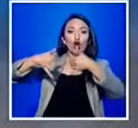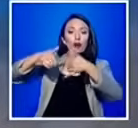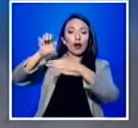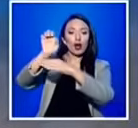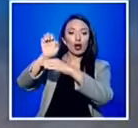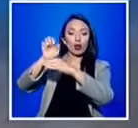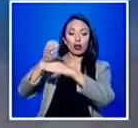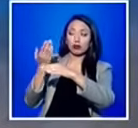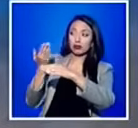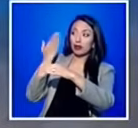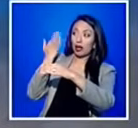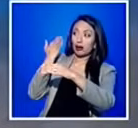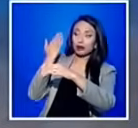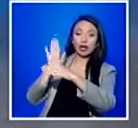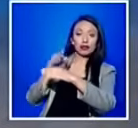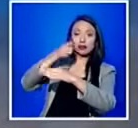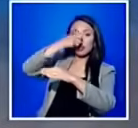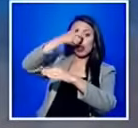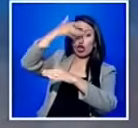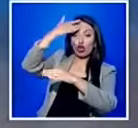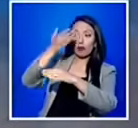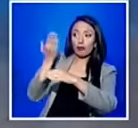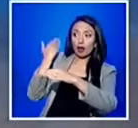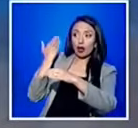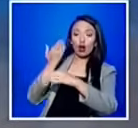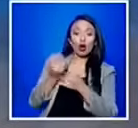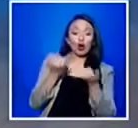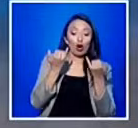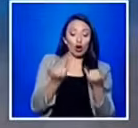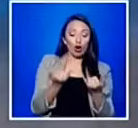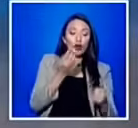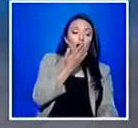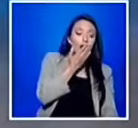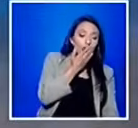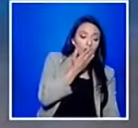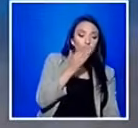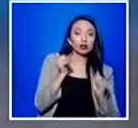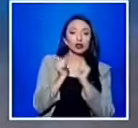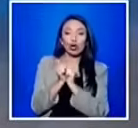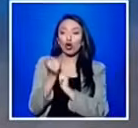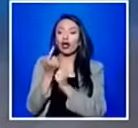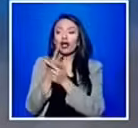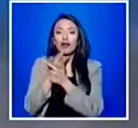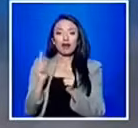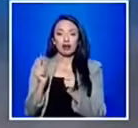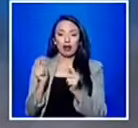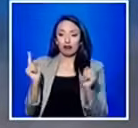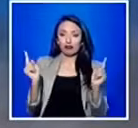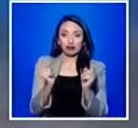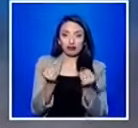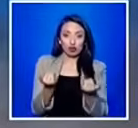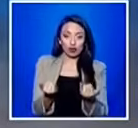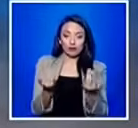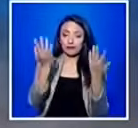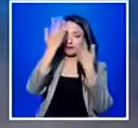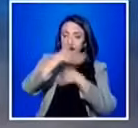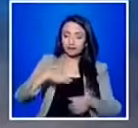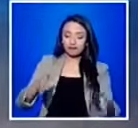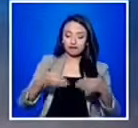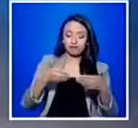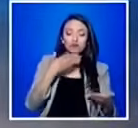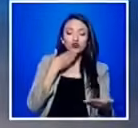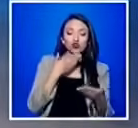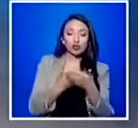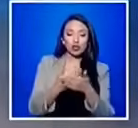dejando en el camino al Club Santo Domingo, y hoy se enfrentan Aucas frente a Libertad también por el torneo de la Copa Ecuador. Así concluimos. Muchas gracias